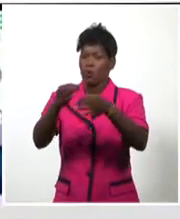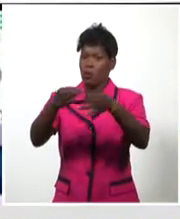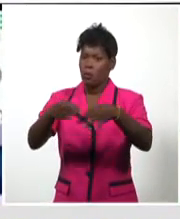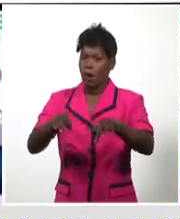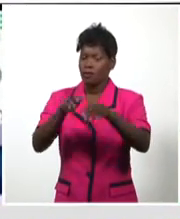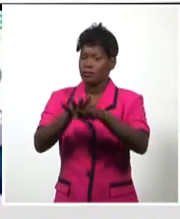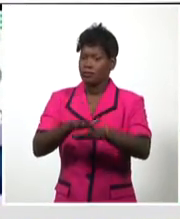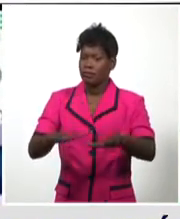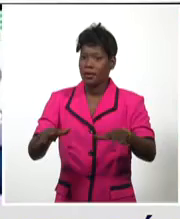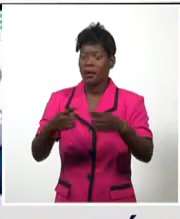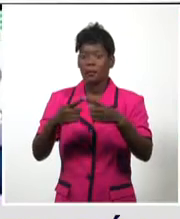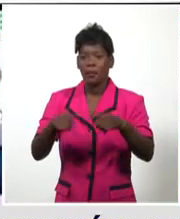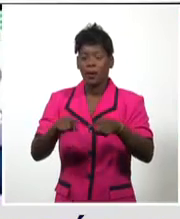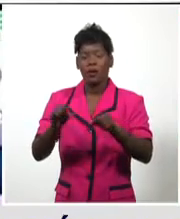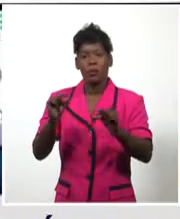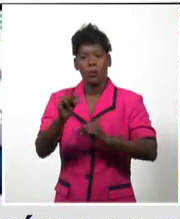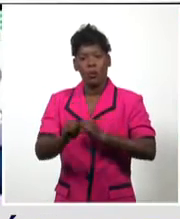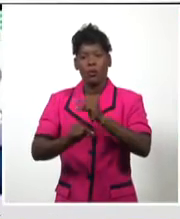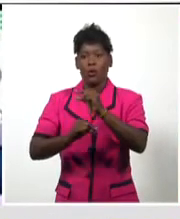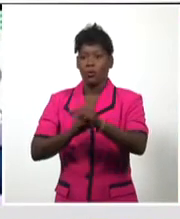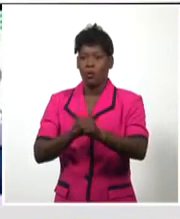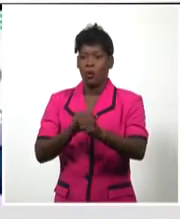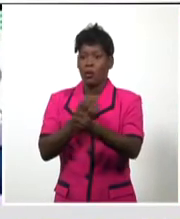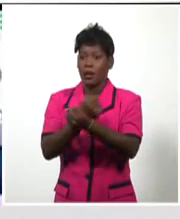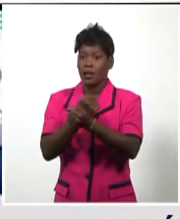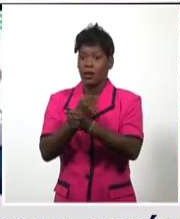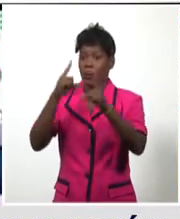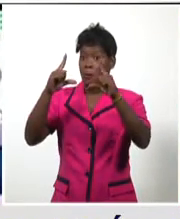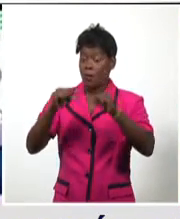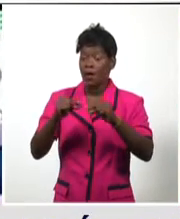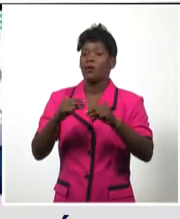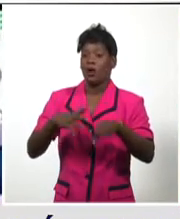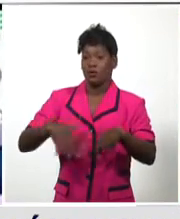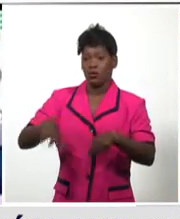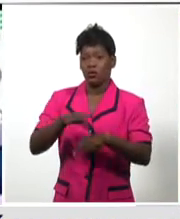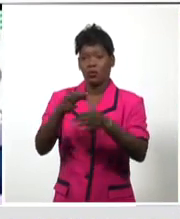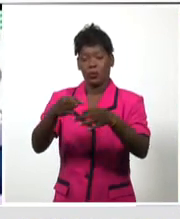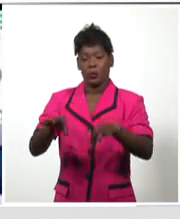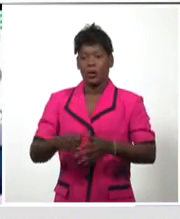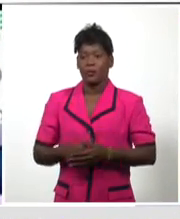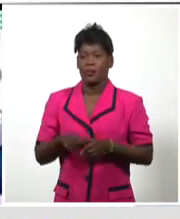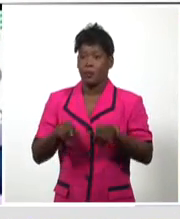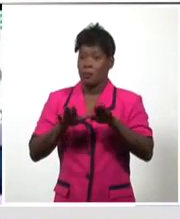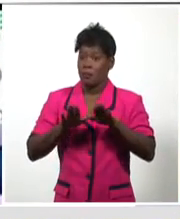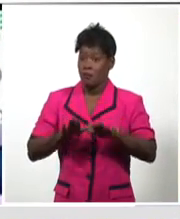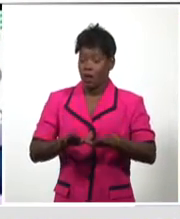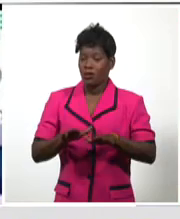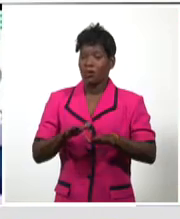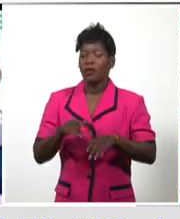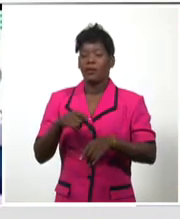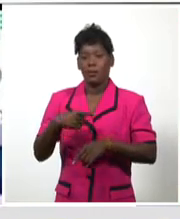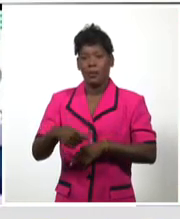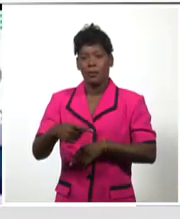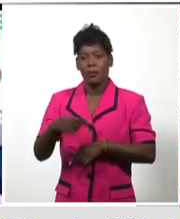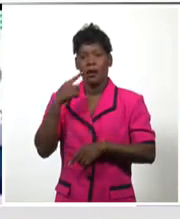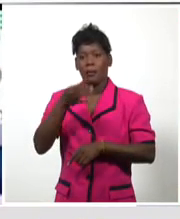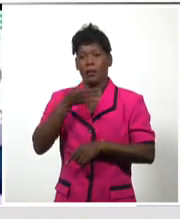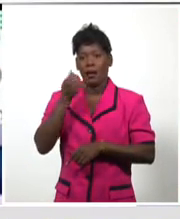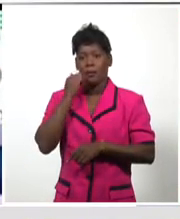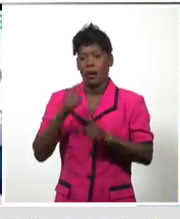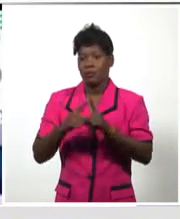el momento justo y el peligro sea menor. Vamos a una pausa y enseguida estamos con más, porque vamos a proponerles hoy